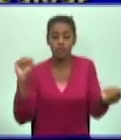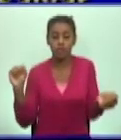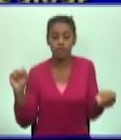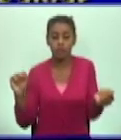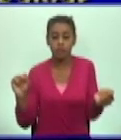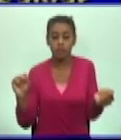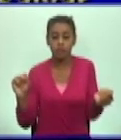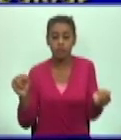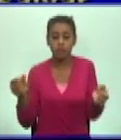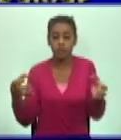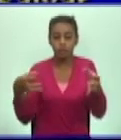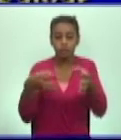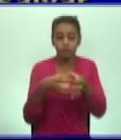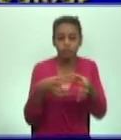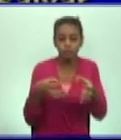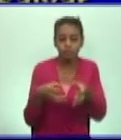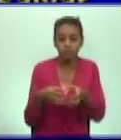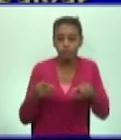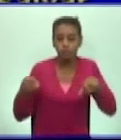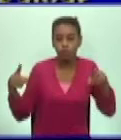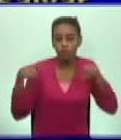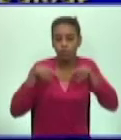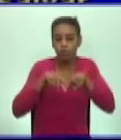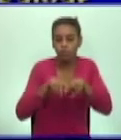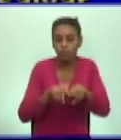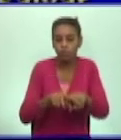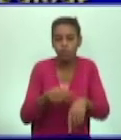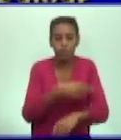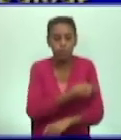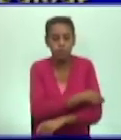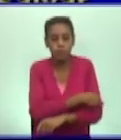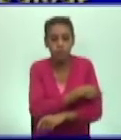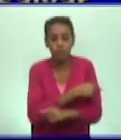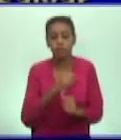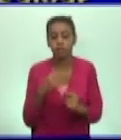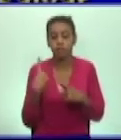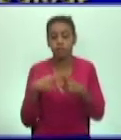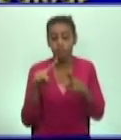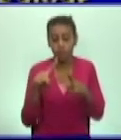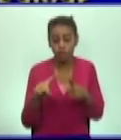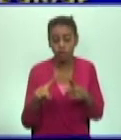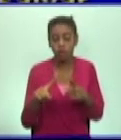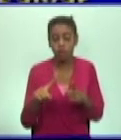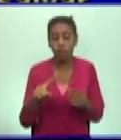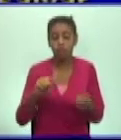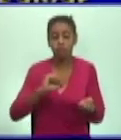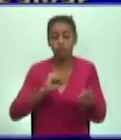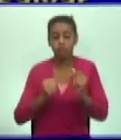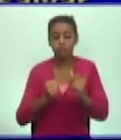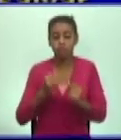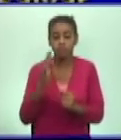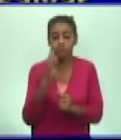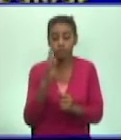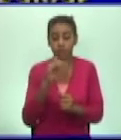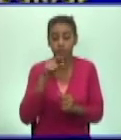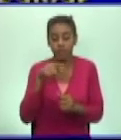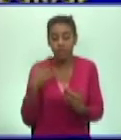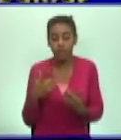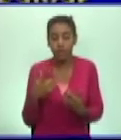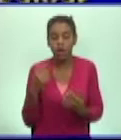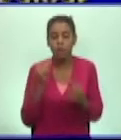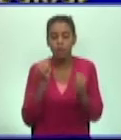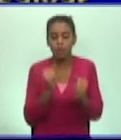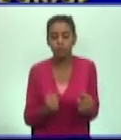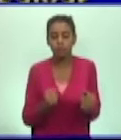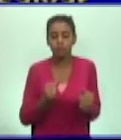lograr reunir y unificar esa nación. Y el otro interés está por los colonialistas franceses, que tenían también como propósito mantener el dominio